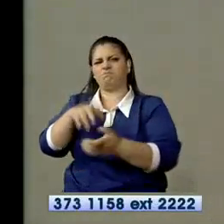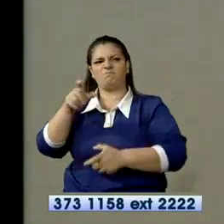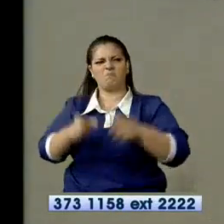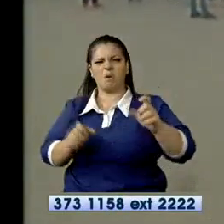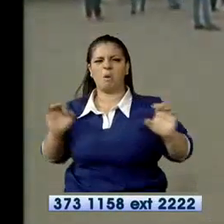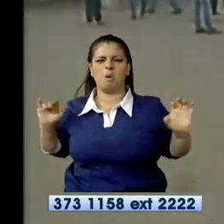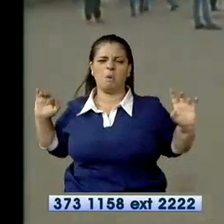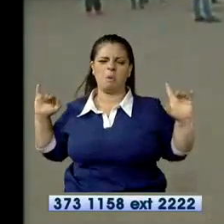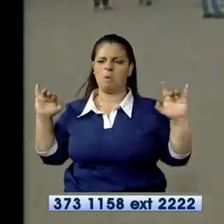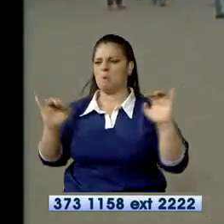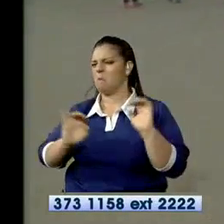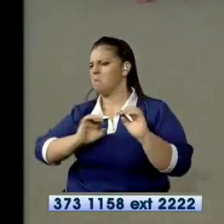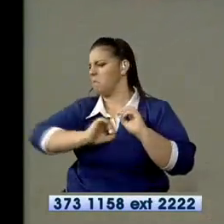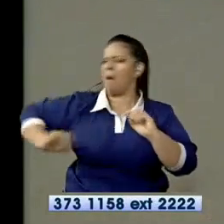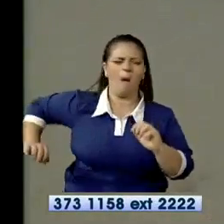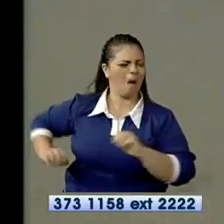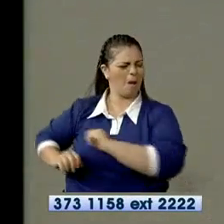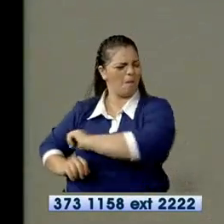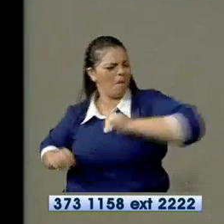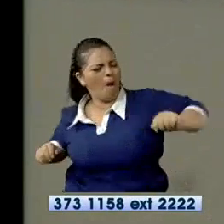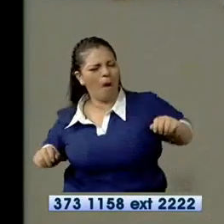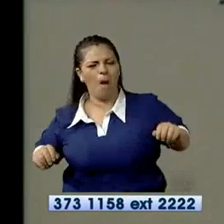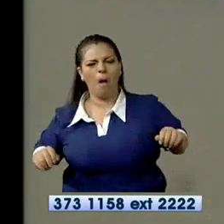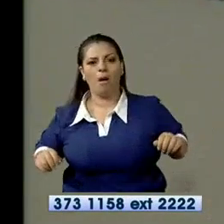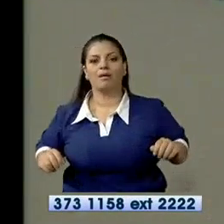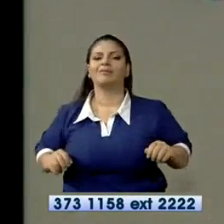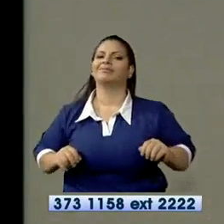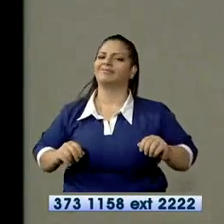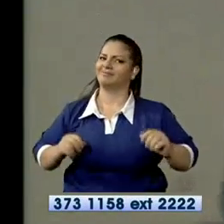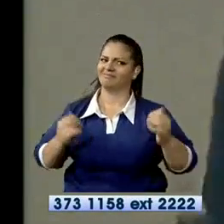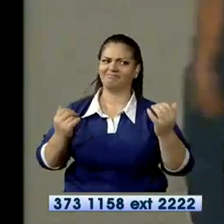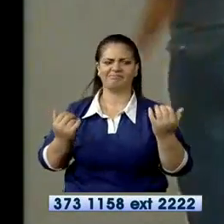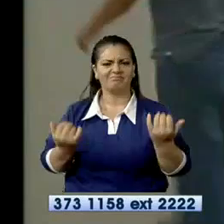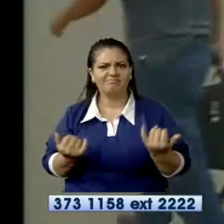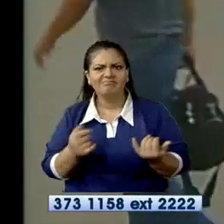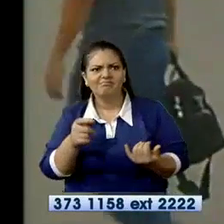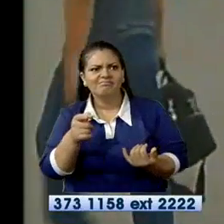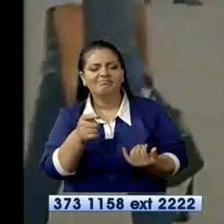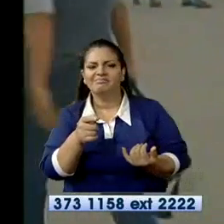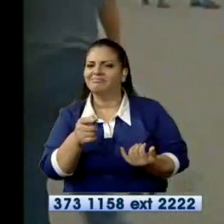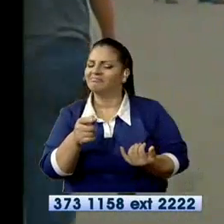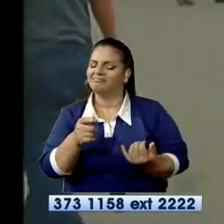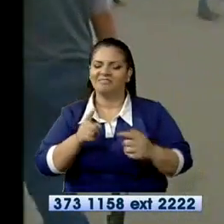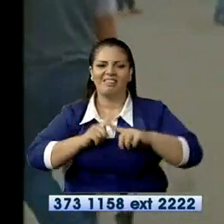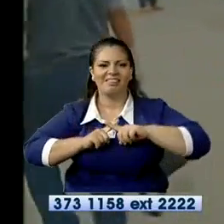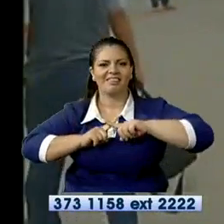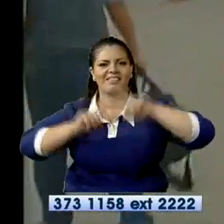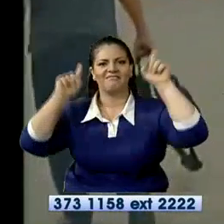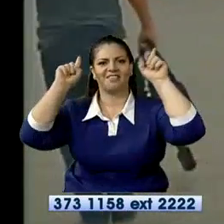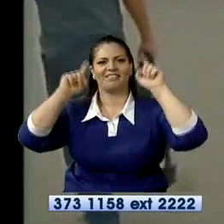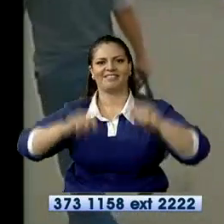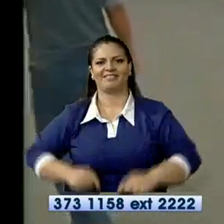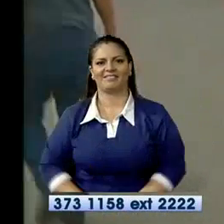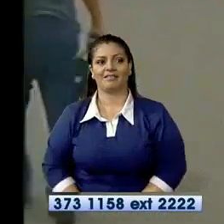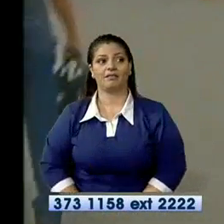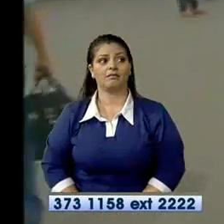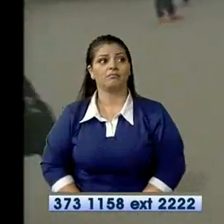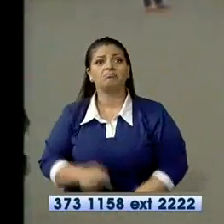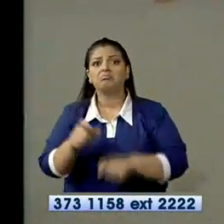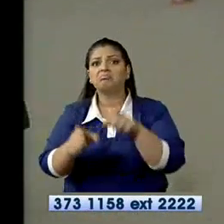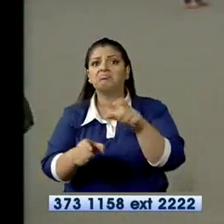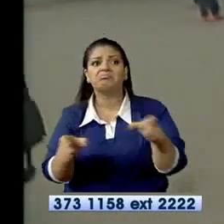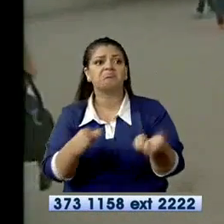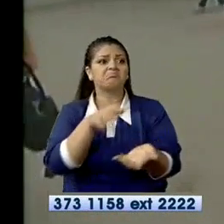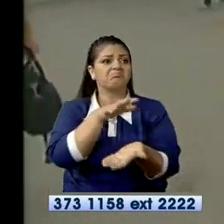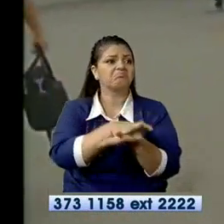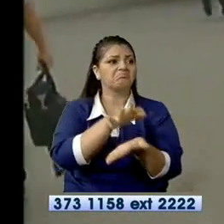de los usuarios, pero que ahora, algo digno de resaltar, de felicitar, ya no se da aquello, permanece ya perennemente